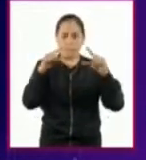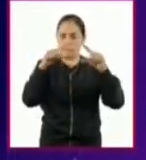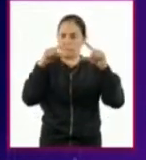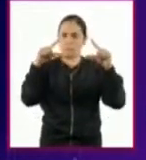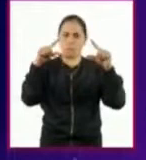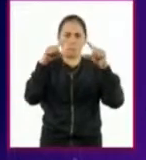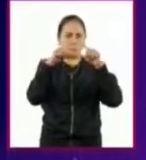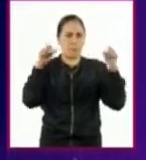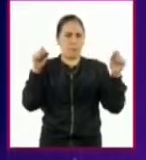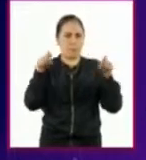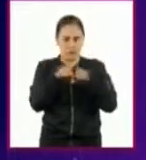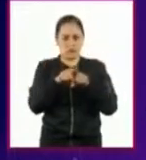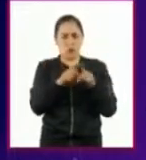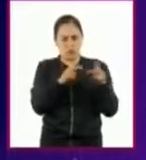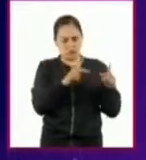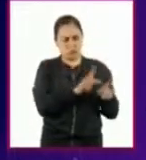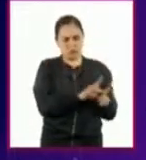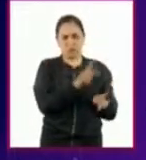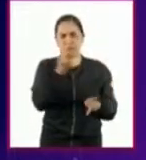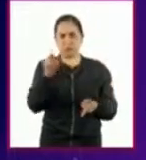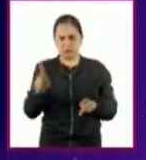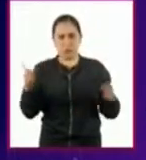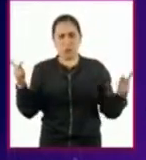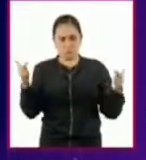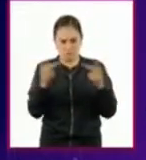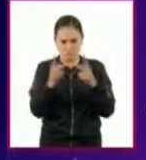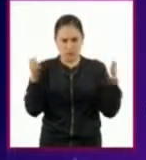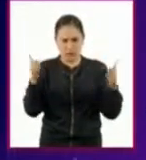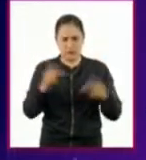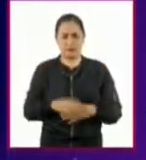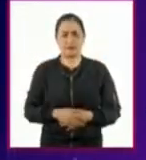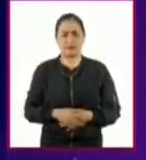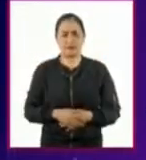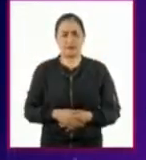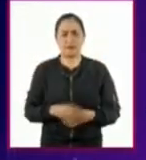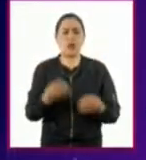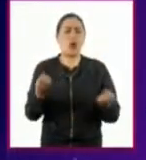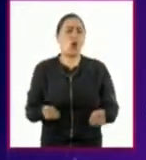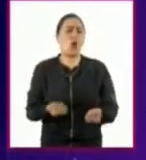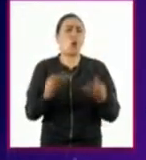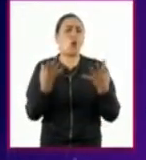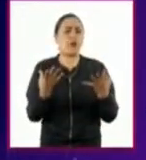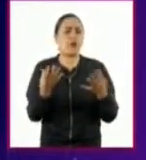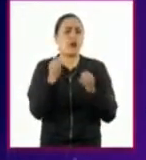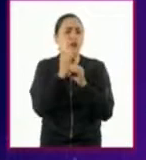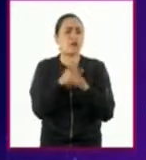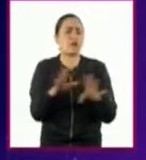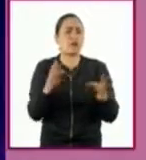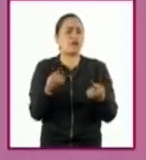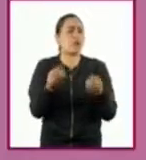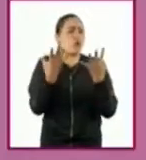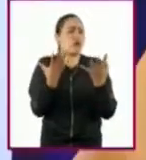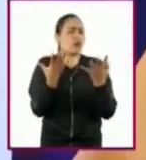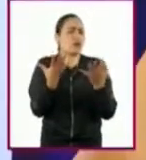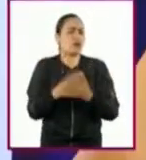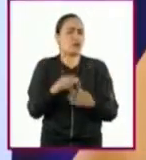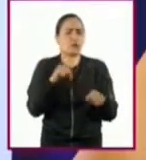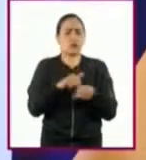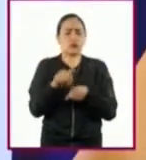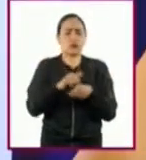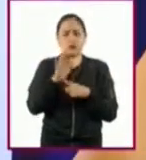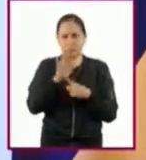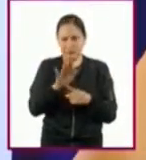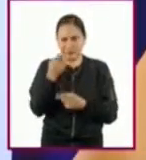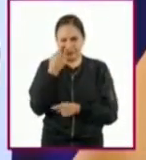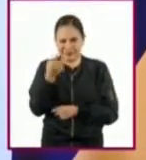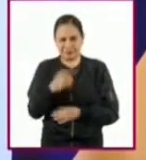decir, son congruentes. Les pregunto, ¿cuántos datos fueron necesarios para trazar el segundo triángulo?